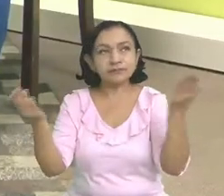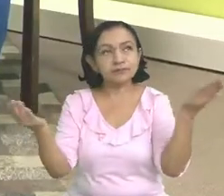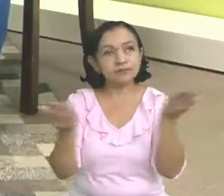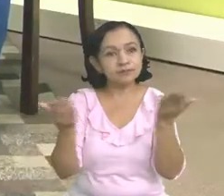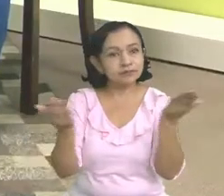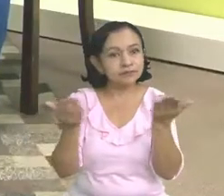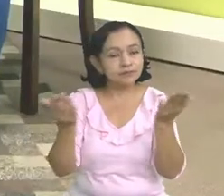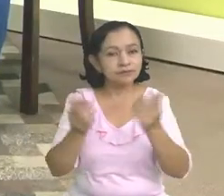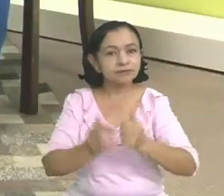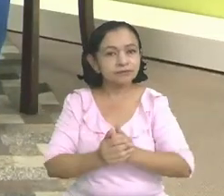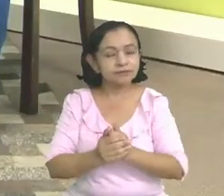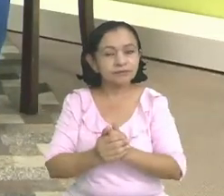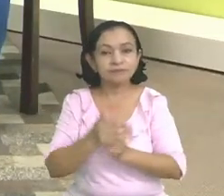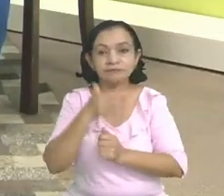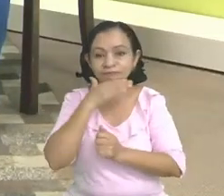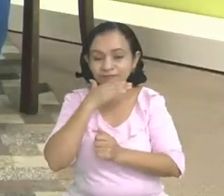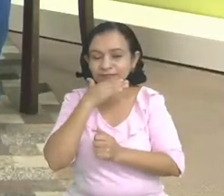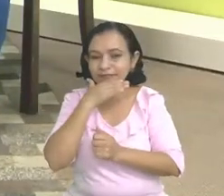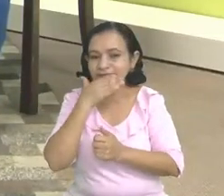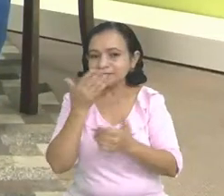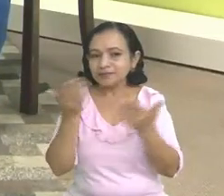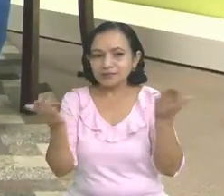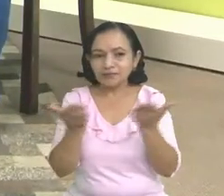muy... muy difícil. Muy blando,